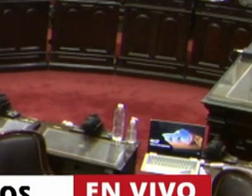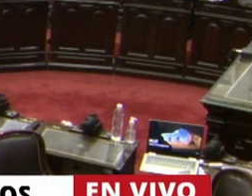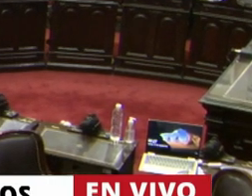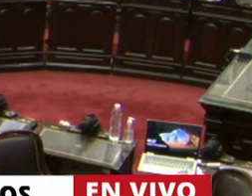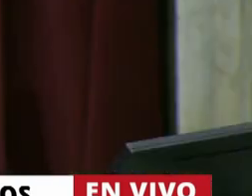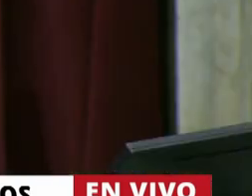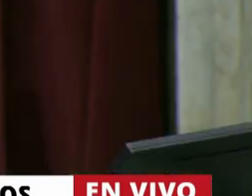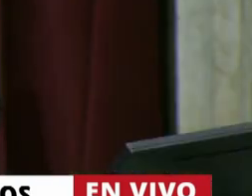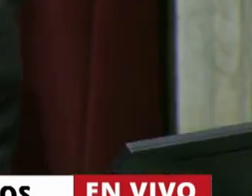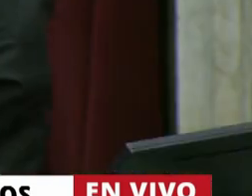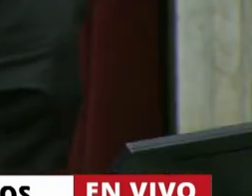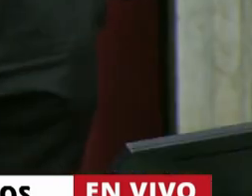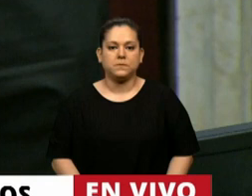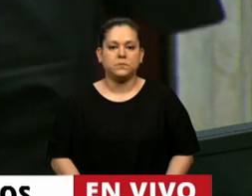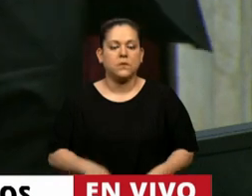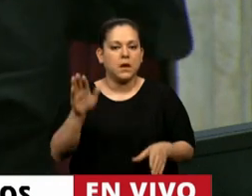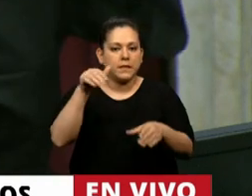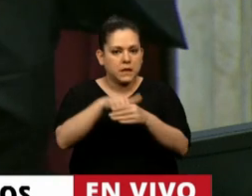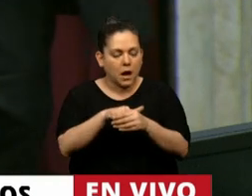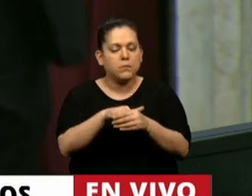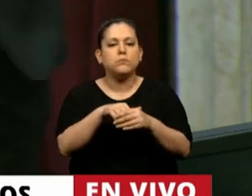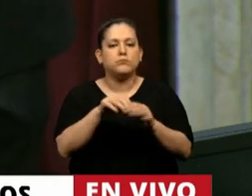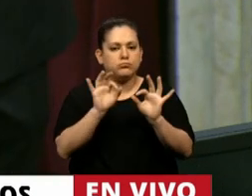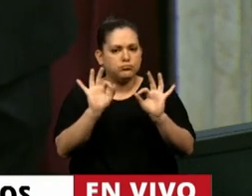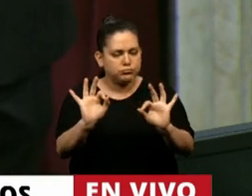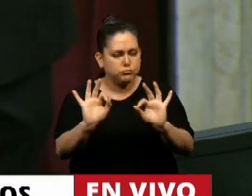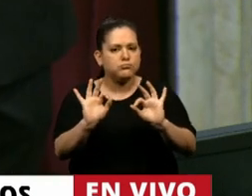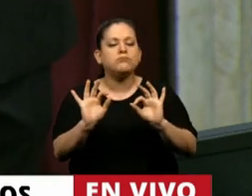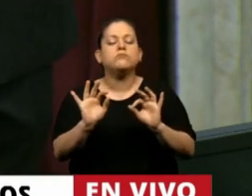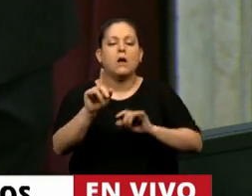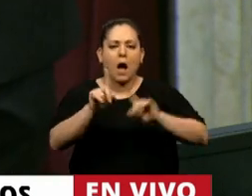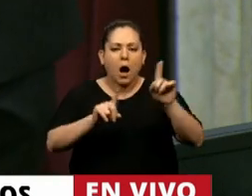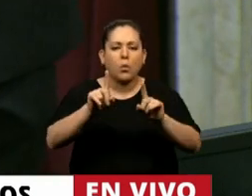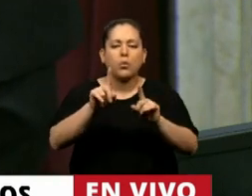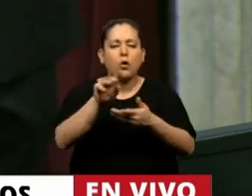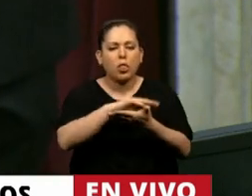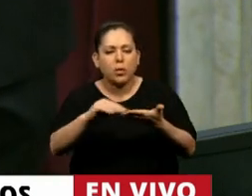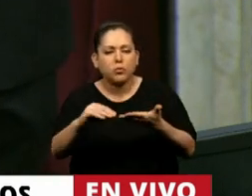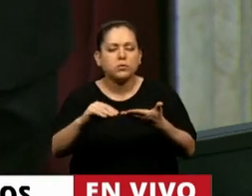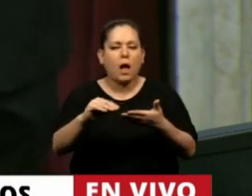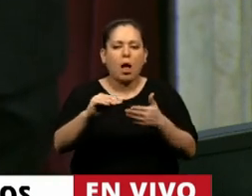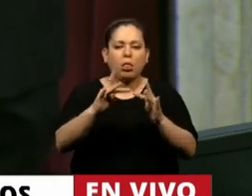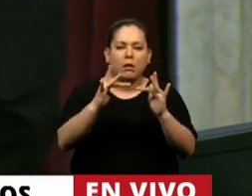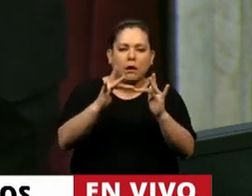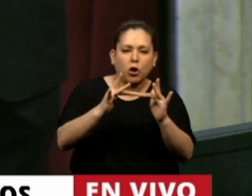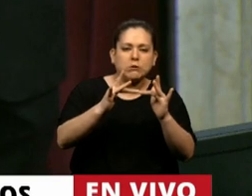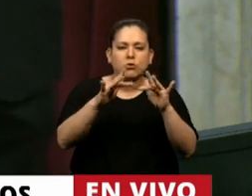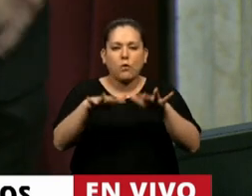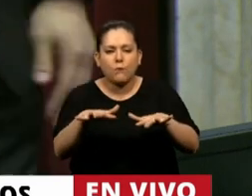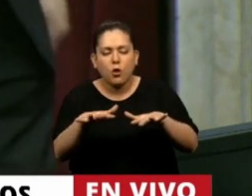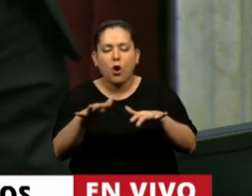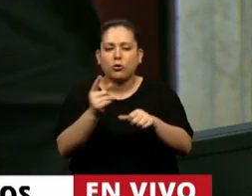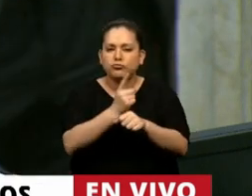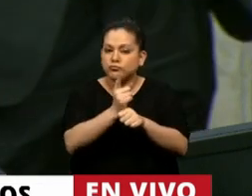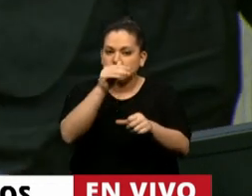tiempo se va a tomar votación nominal de aquellos diputados que por alguna dificultad en el sistema no hayan podido